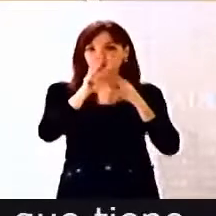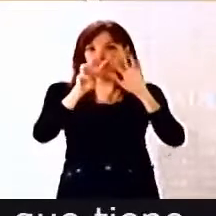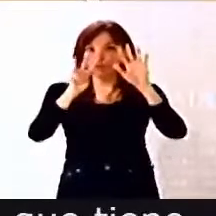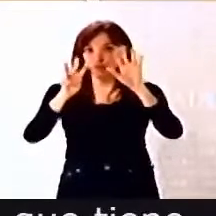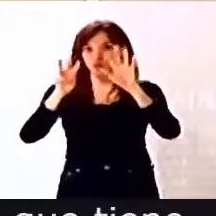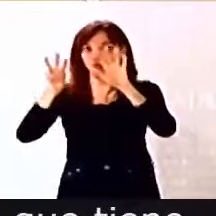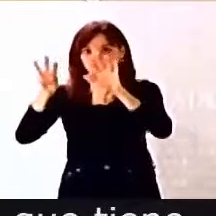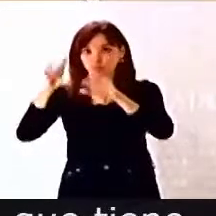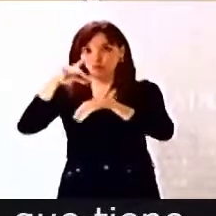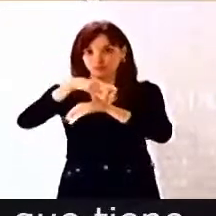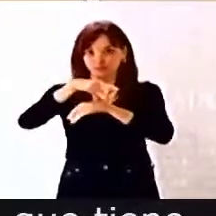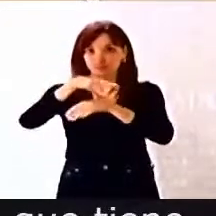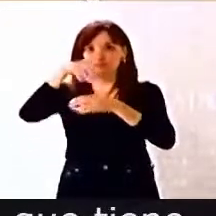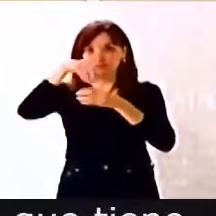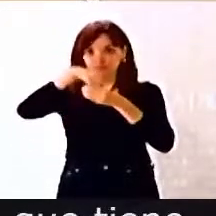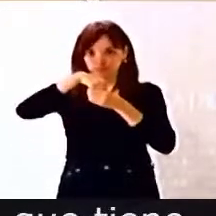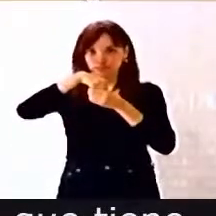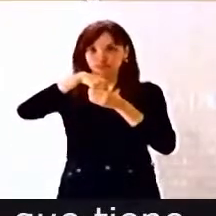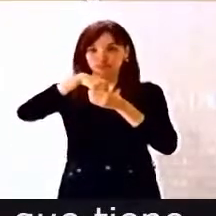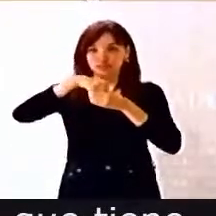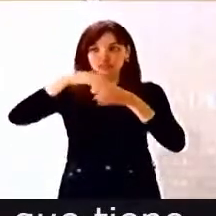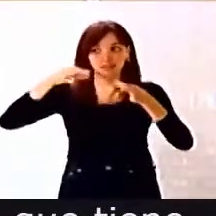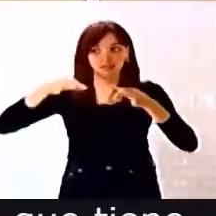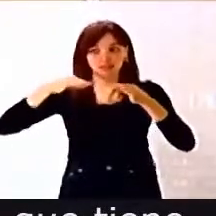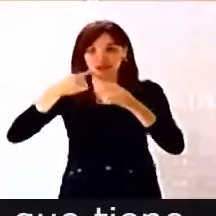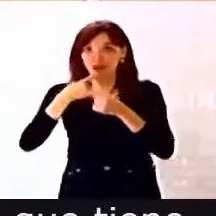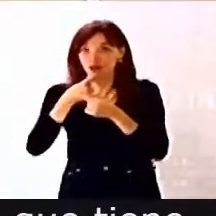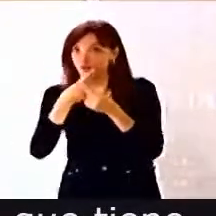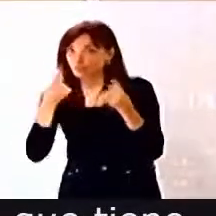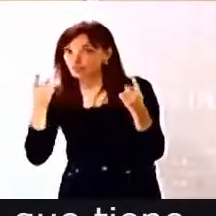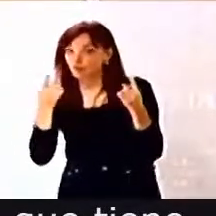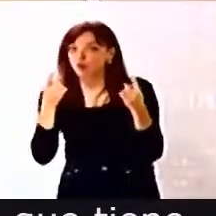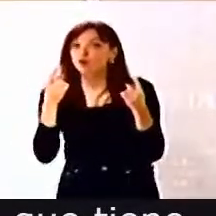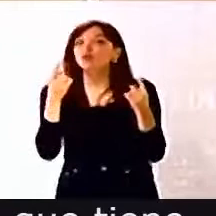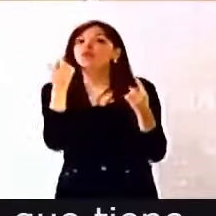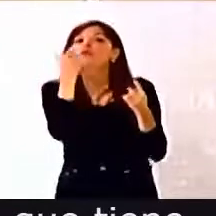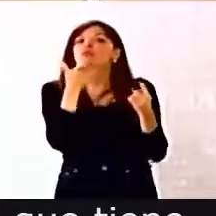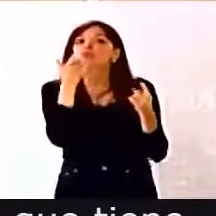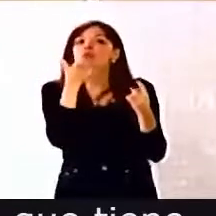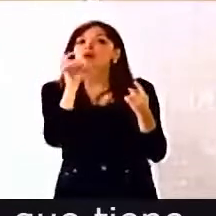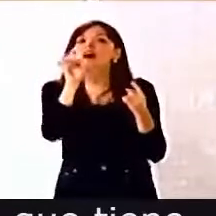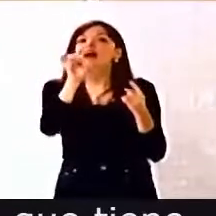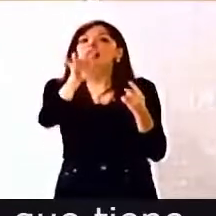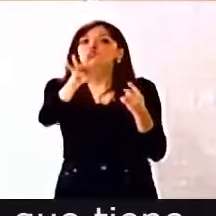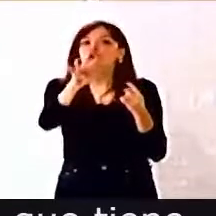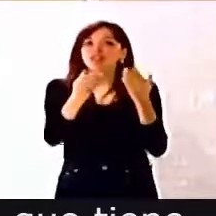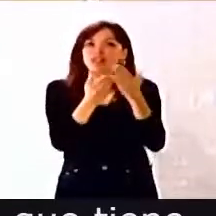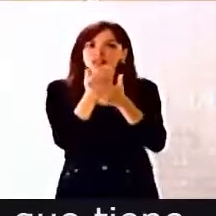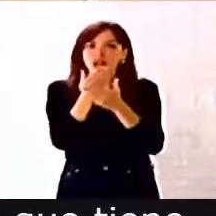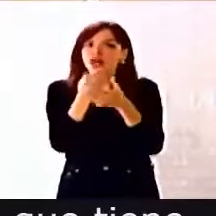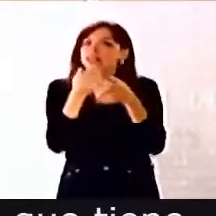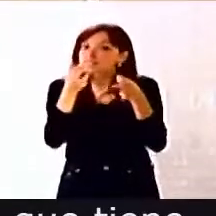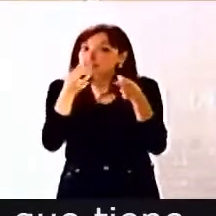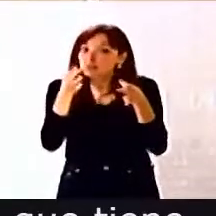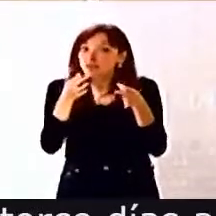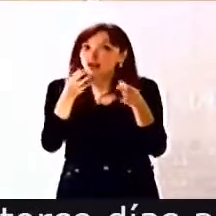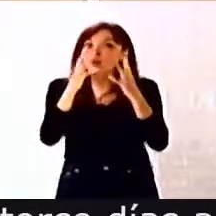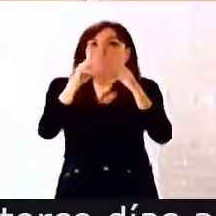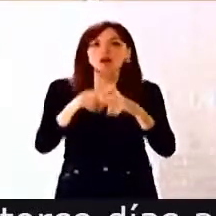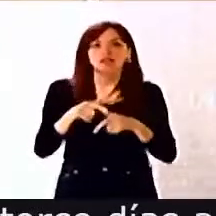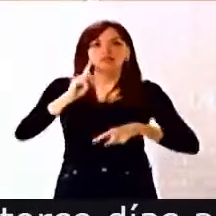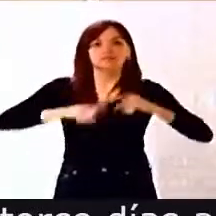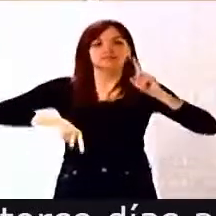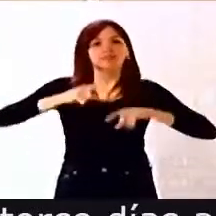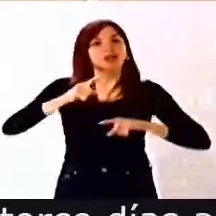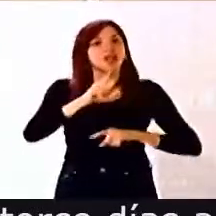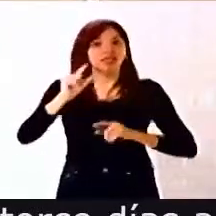casos. Siempre les estoy hablando de los 14 días y siempre se refieren a 100.000 habitantes. Y, por último,